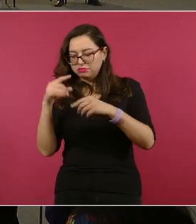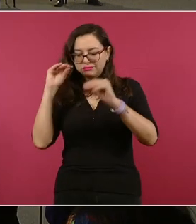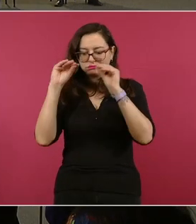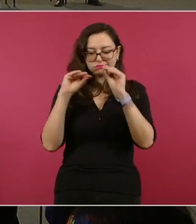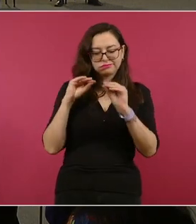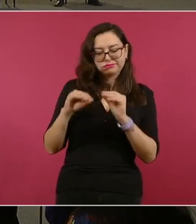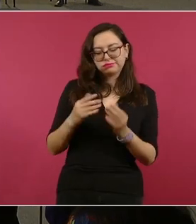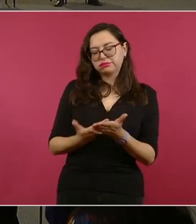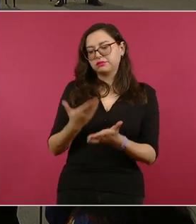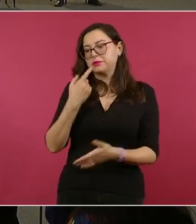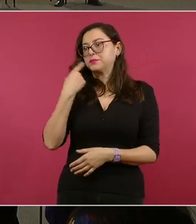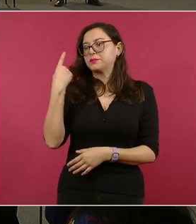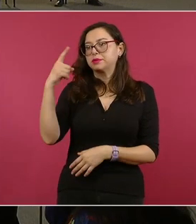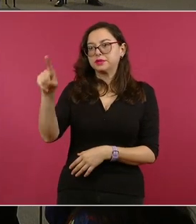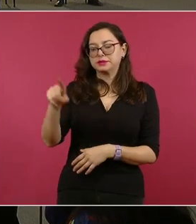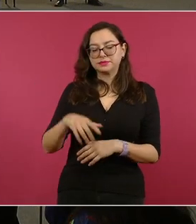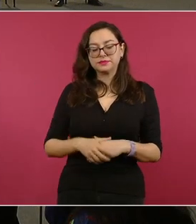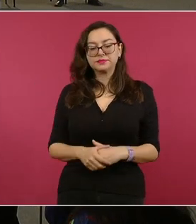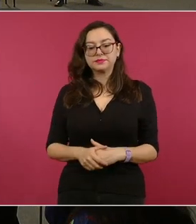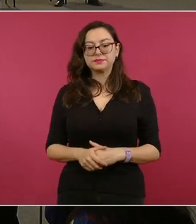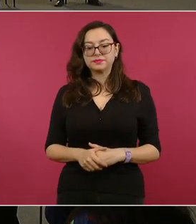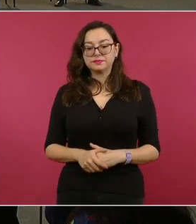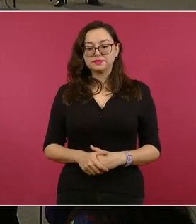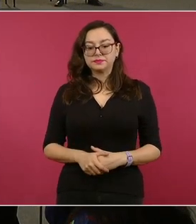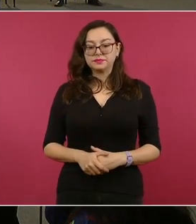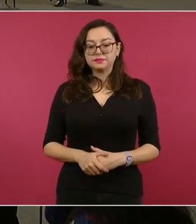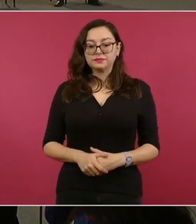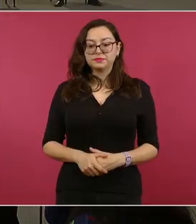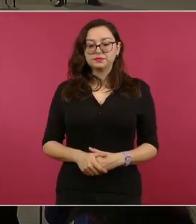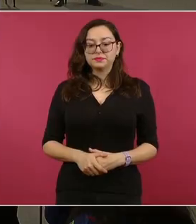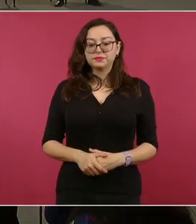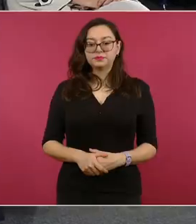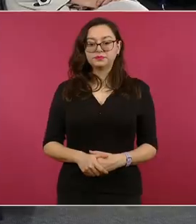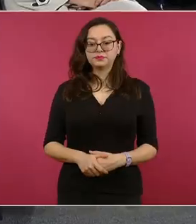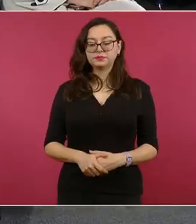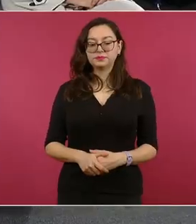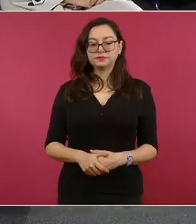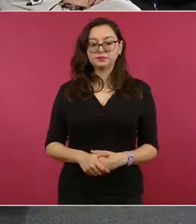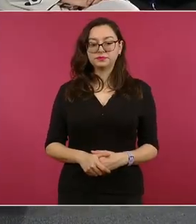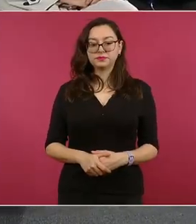prepararon precisamente esta demanda. Muchas gracias, señor presidente.